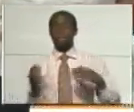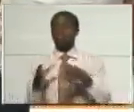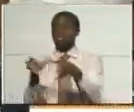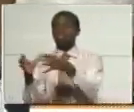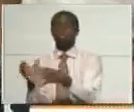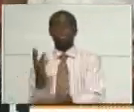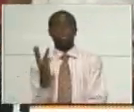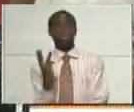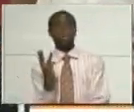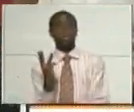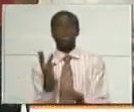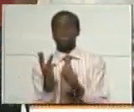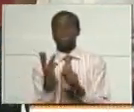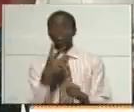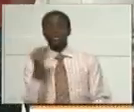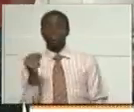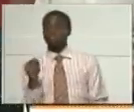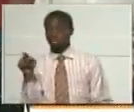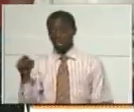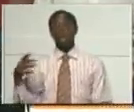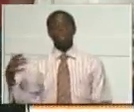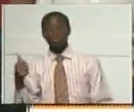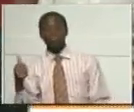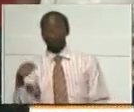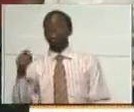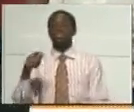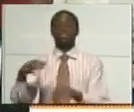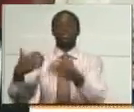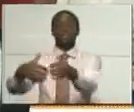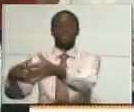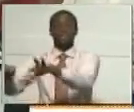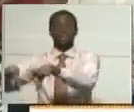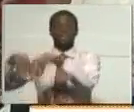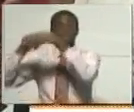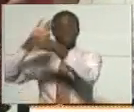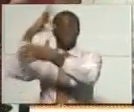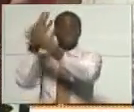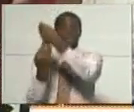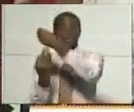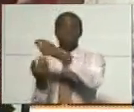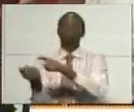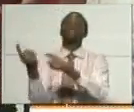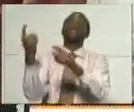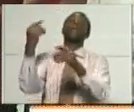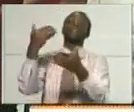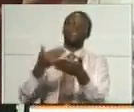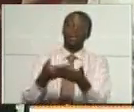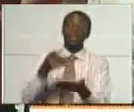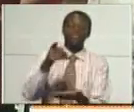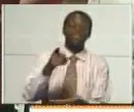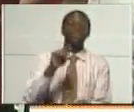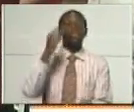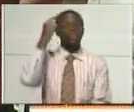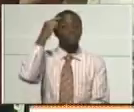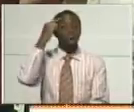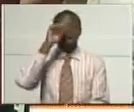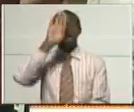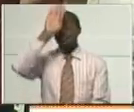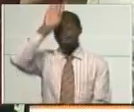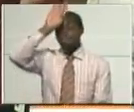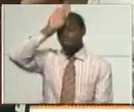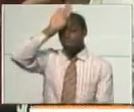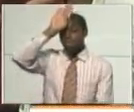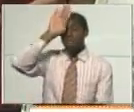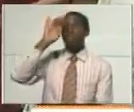Fedecámaras, la MUD y hasta ahora la Conferencia Episcopal de Venezuela, que espero que